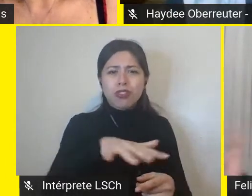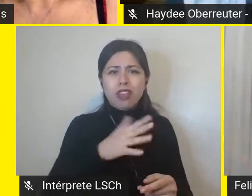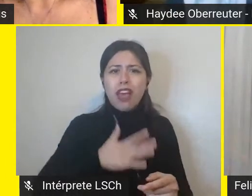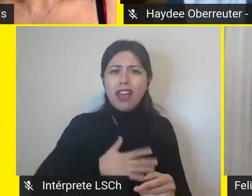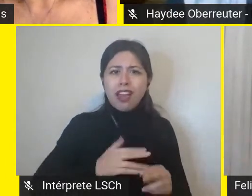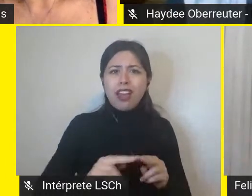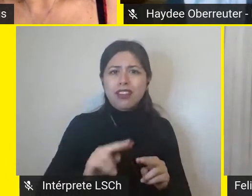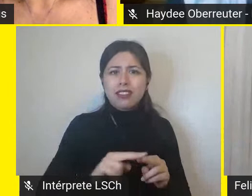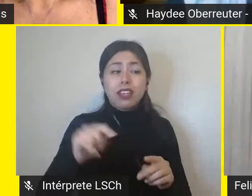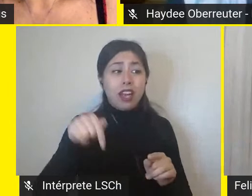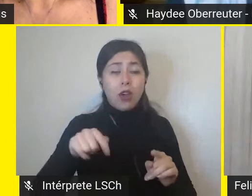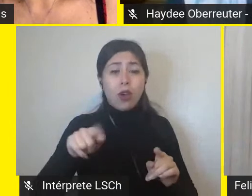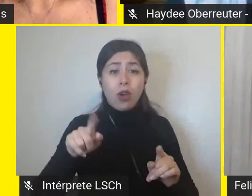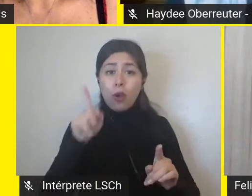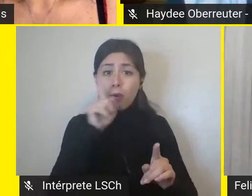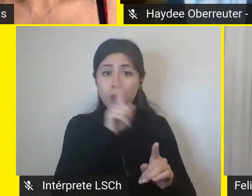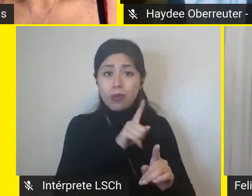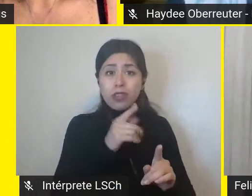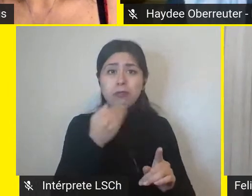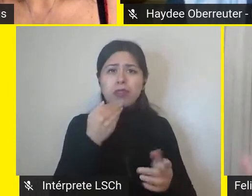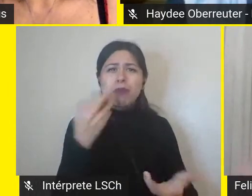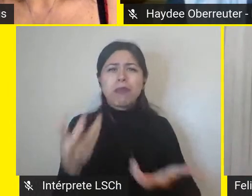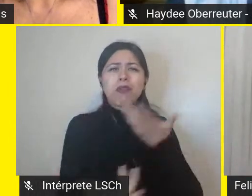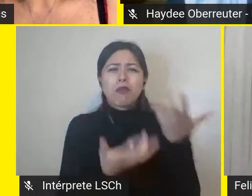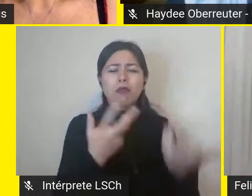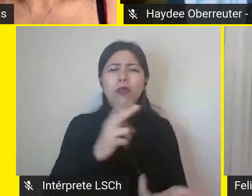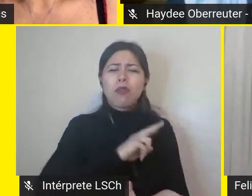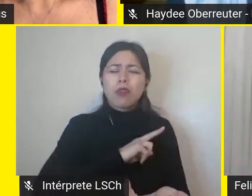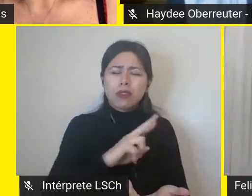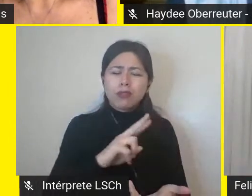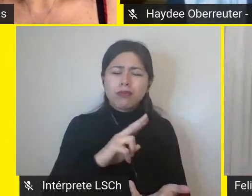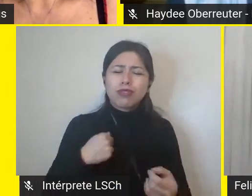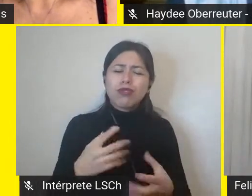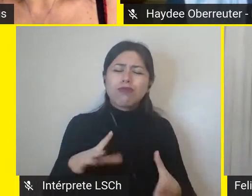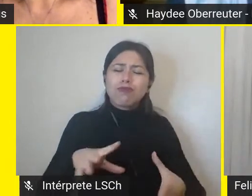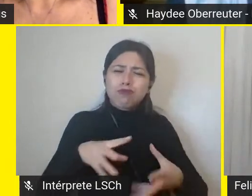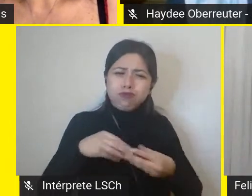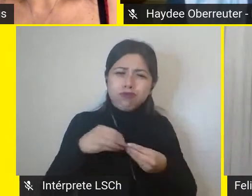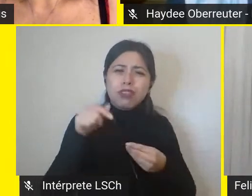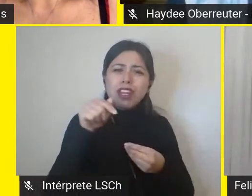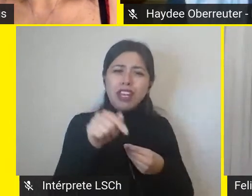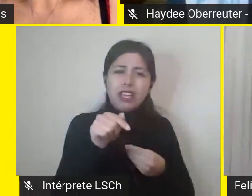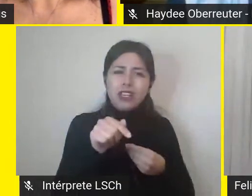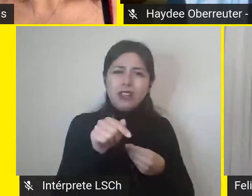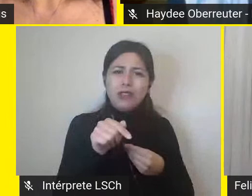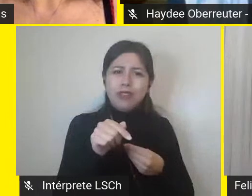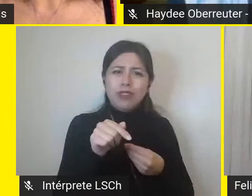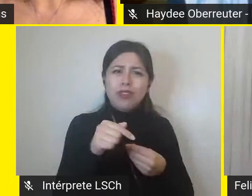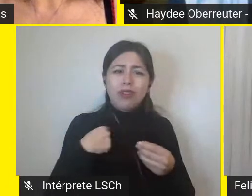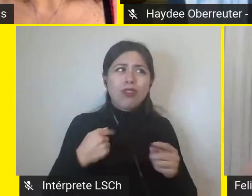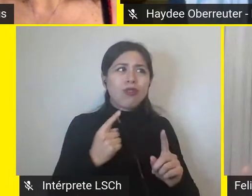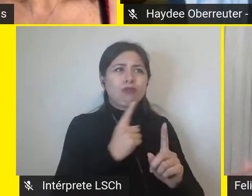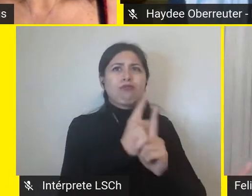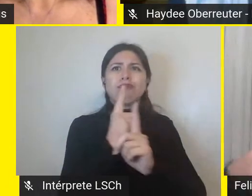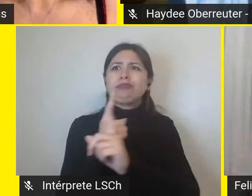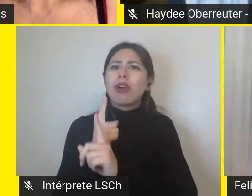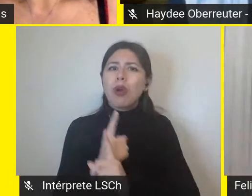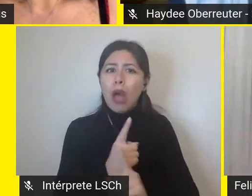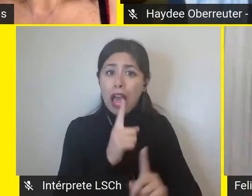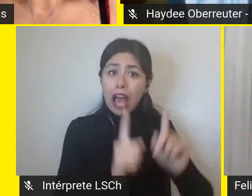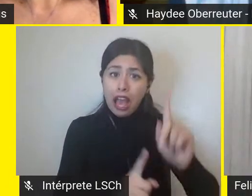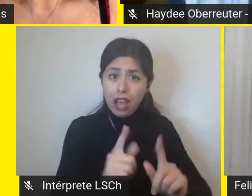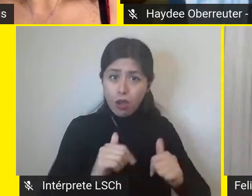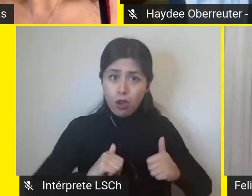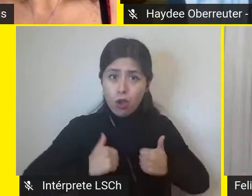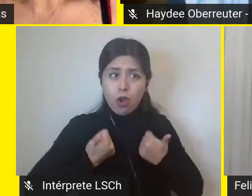Y ahora último también con el incendio en Valparaíso. Entonces, me he empapado mucho de eso yo, por lo menos. Yo me he empapado mucho de que me he dado cuenta de que hay jóvenes que explotan